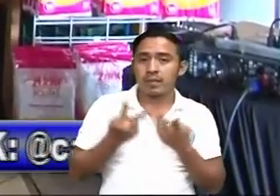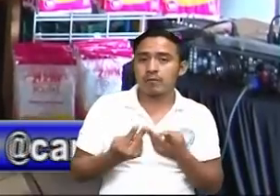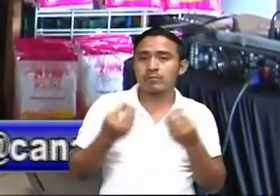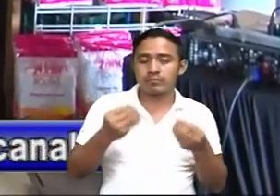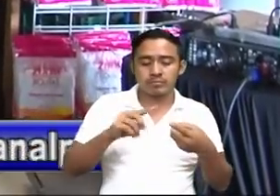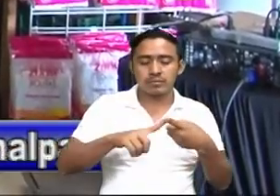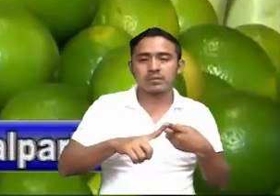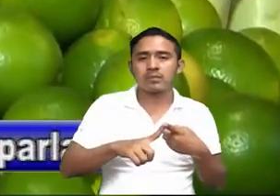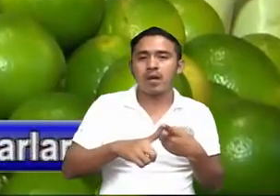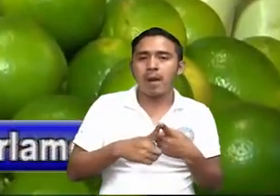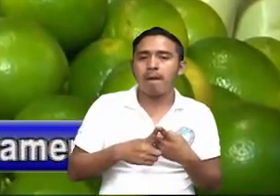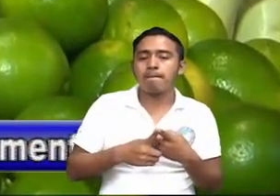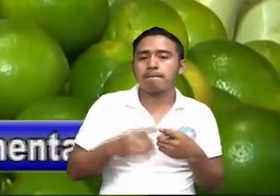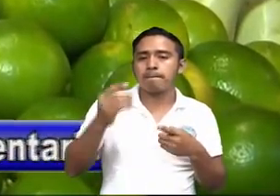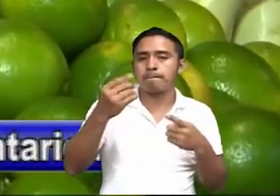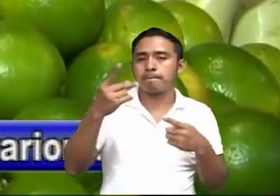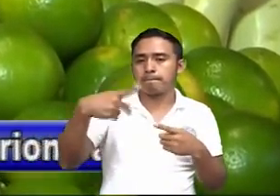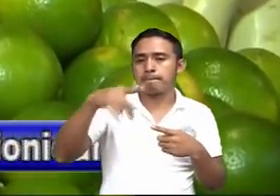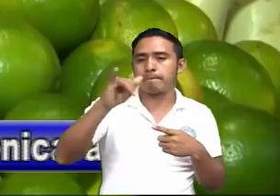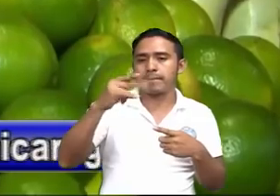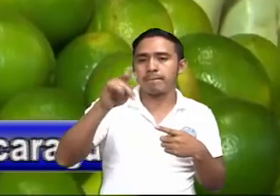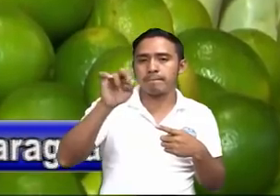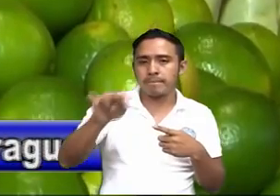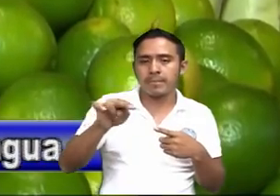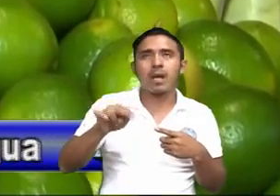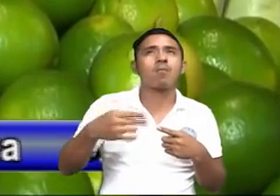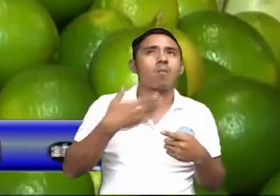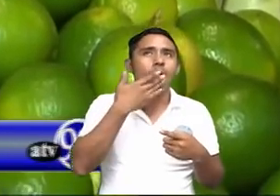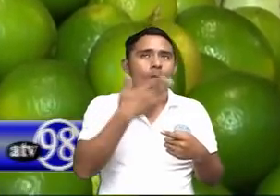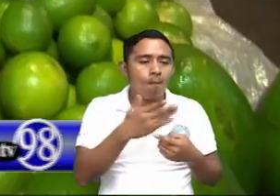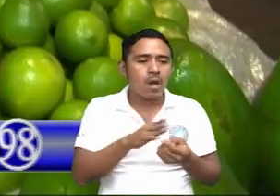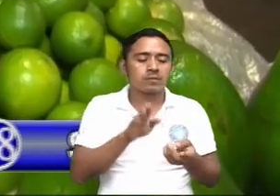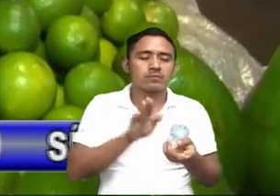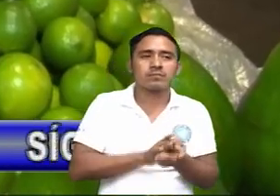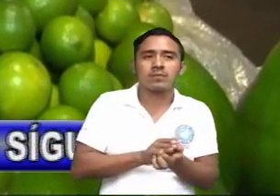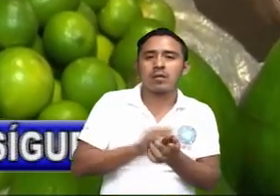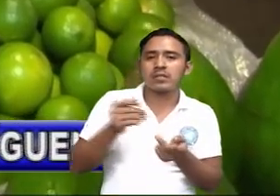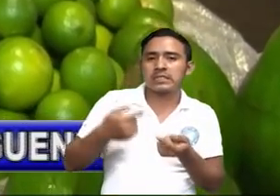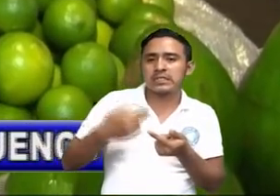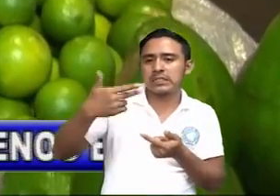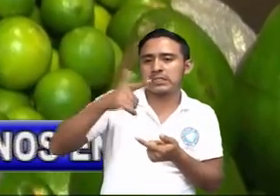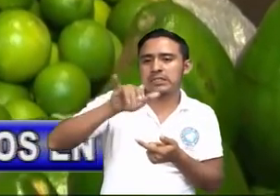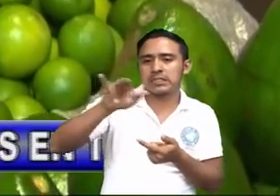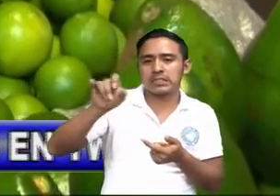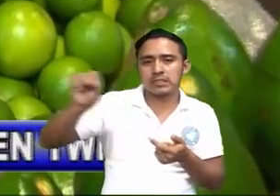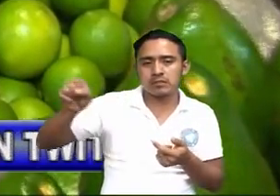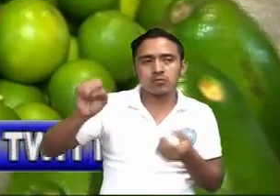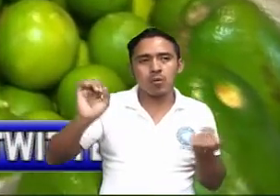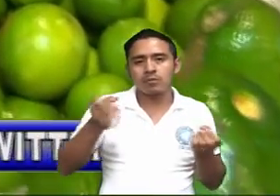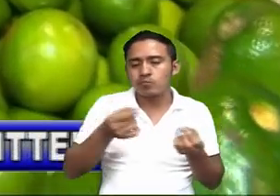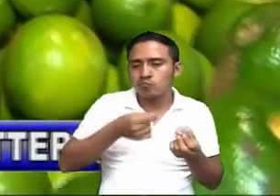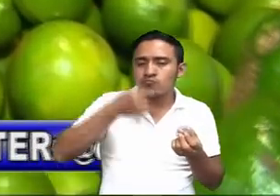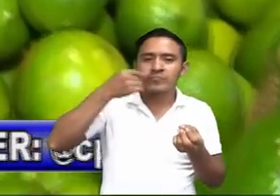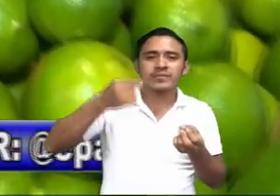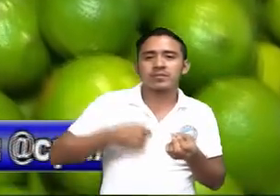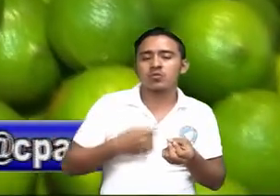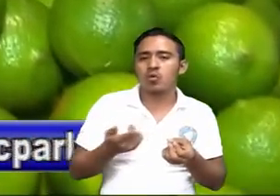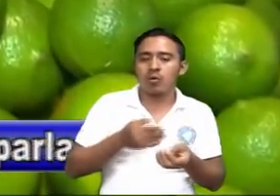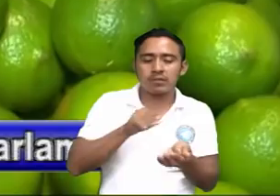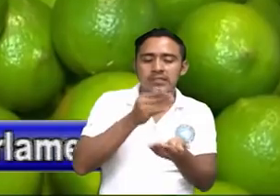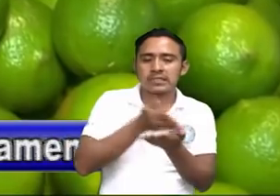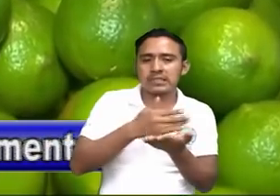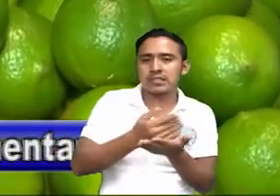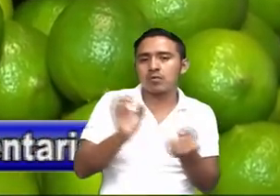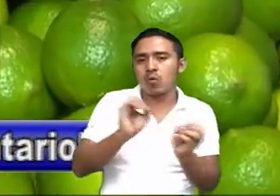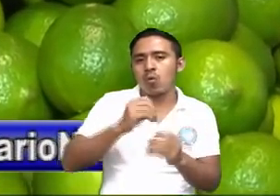es el pipián, con los que se pueden elaborar un rico pescozón, un sabroso guiso o simplemente degustarlo cocido con queso o